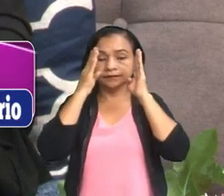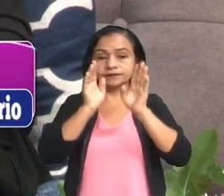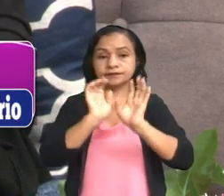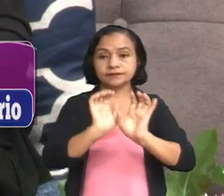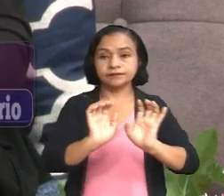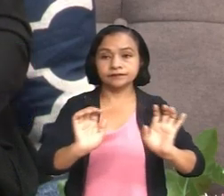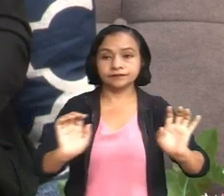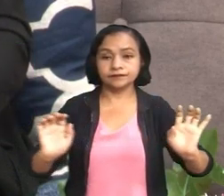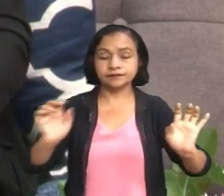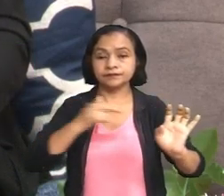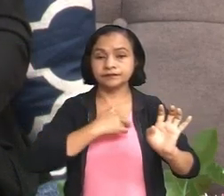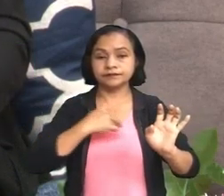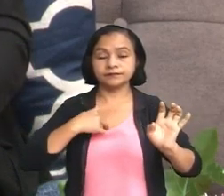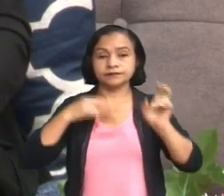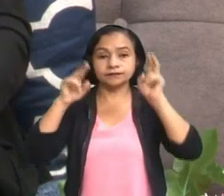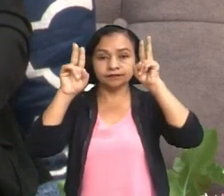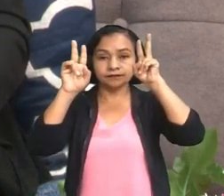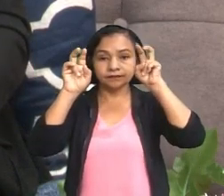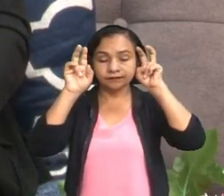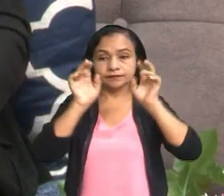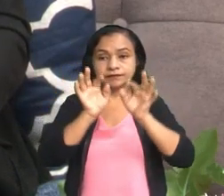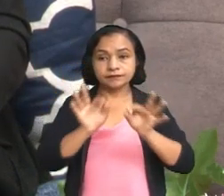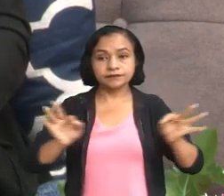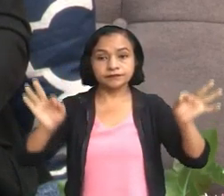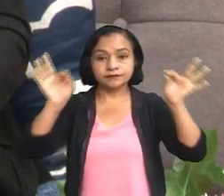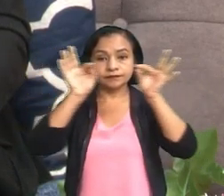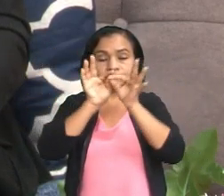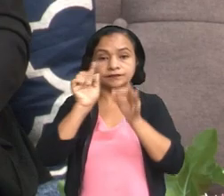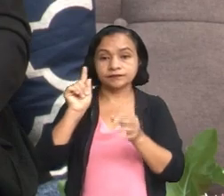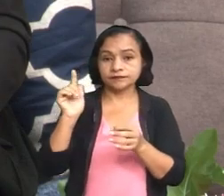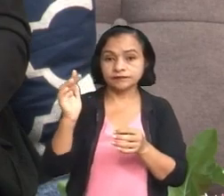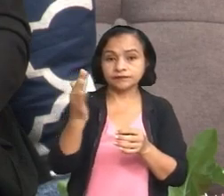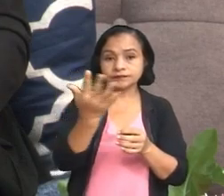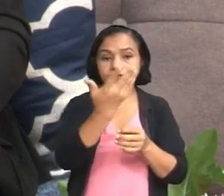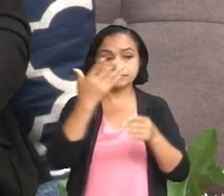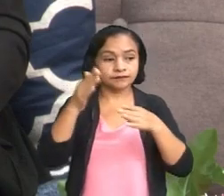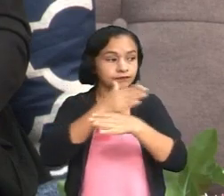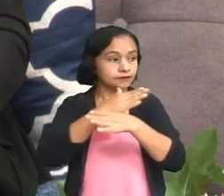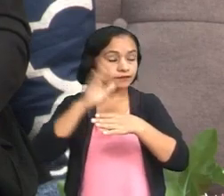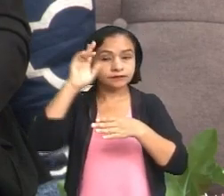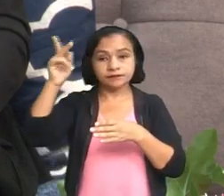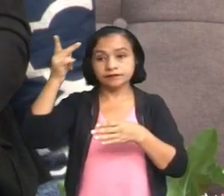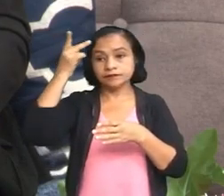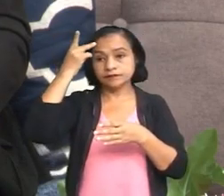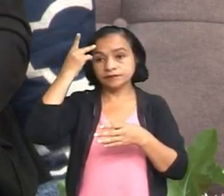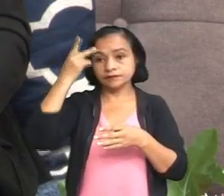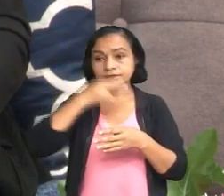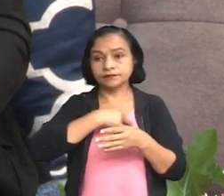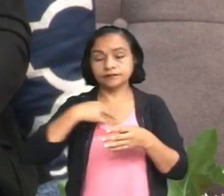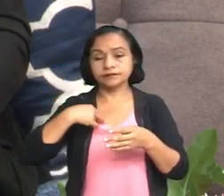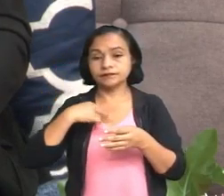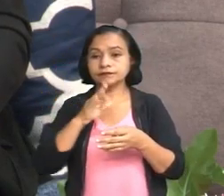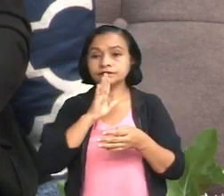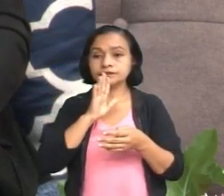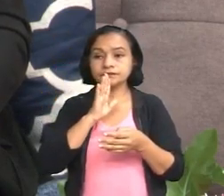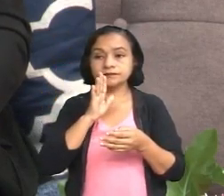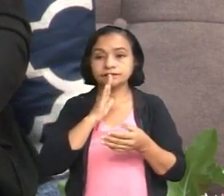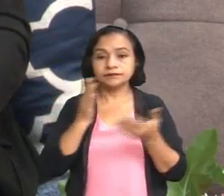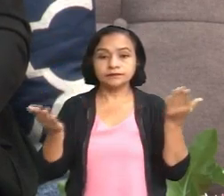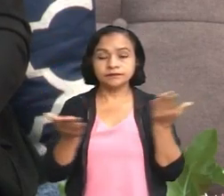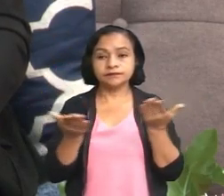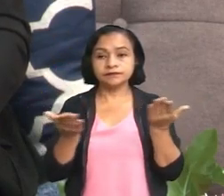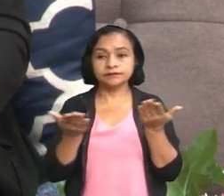ha sido un tema de prioridad. Okay. Y todas estas políticas de Estado que están relacionadas, ¿verdad?,